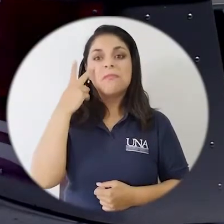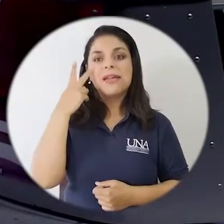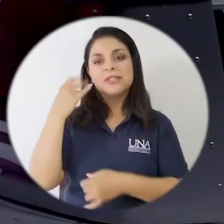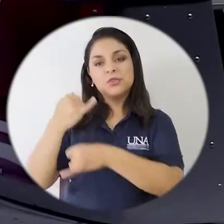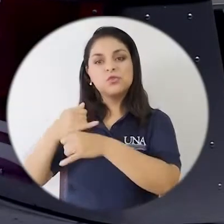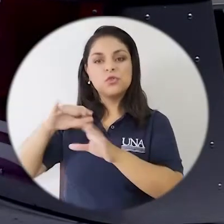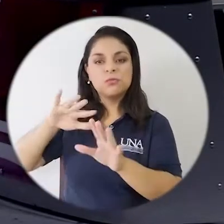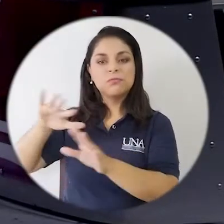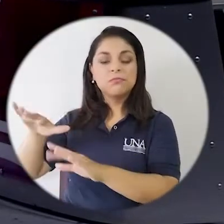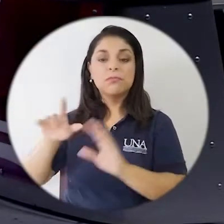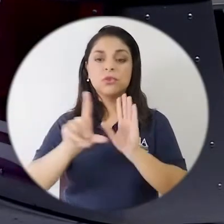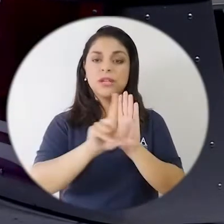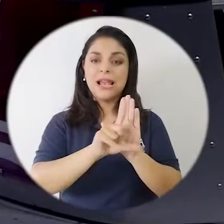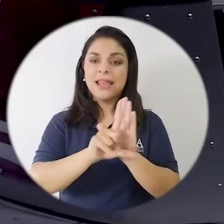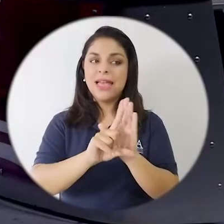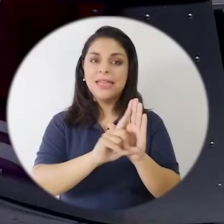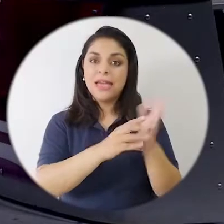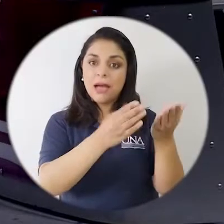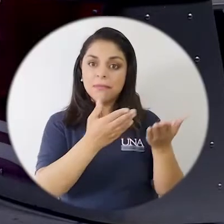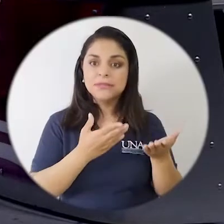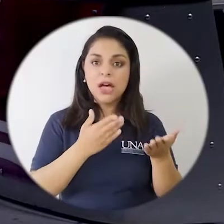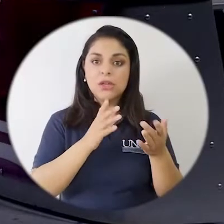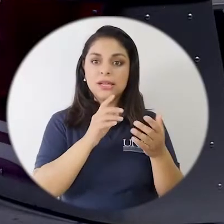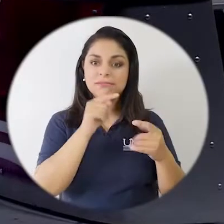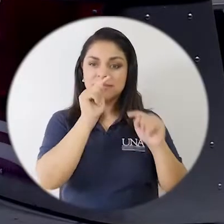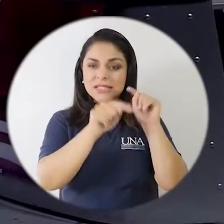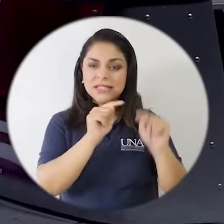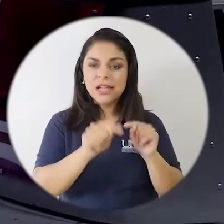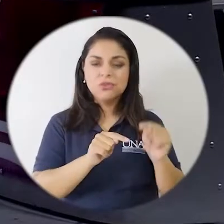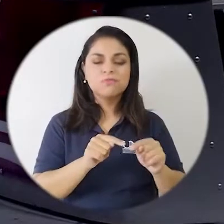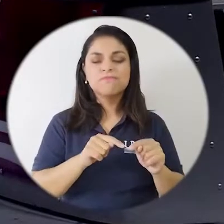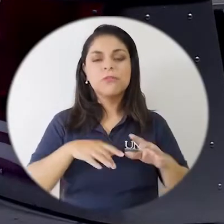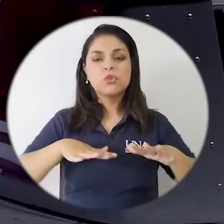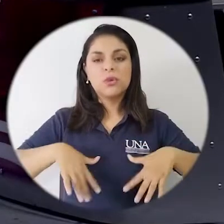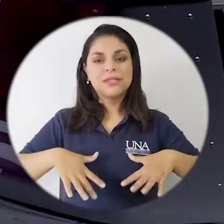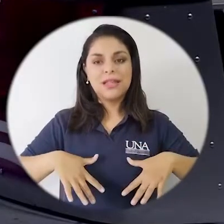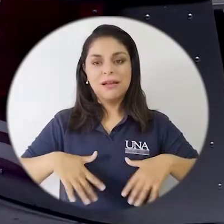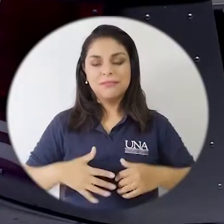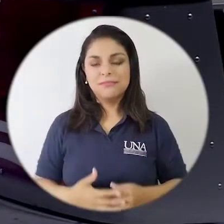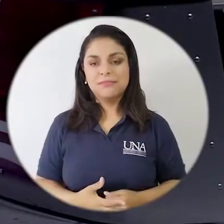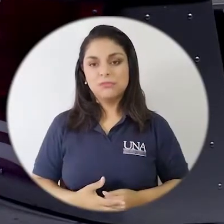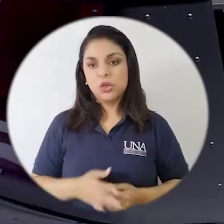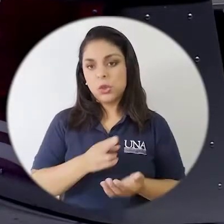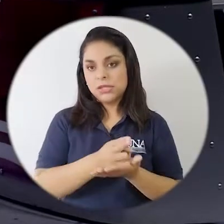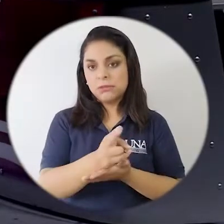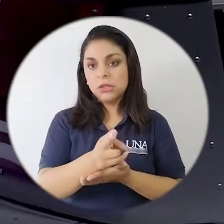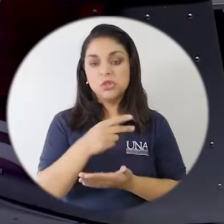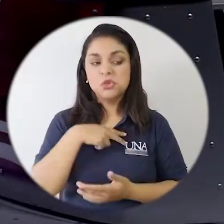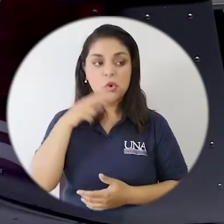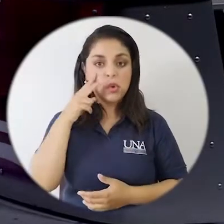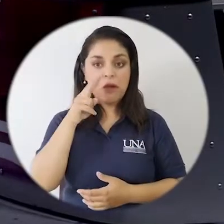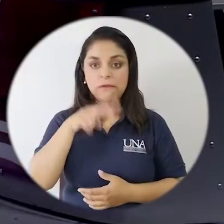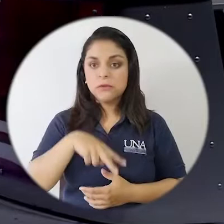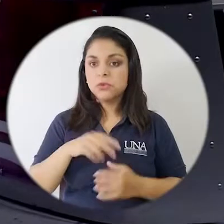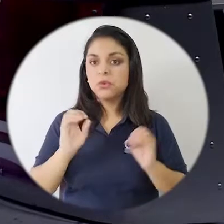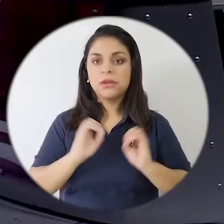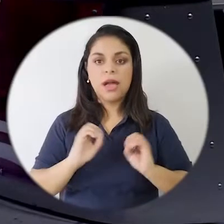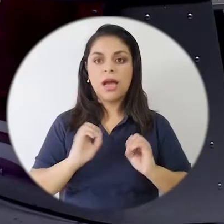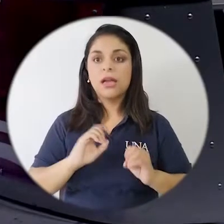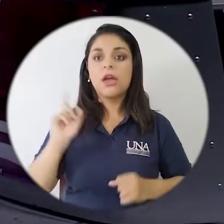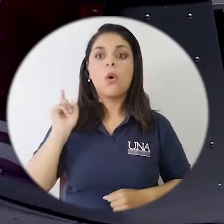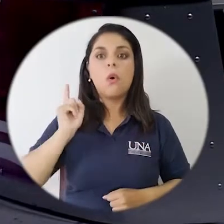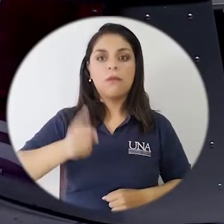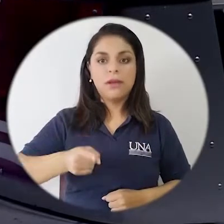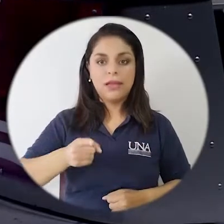ley, en lo que nos han pasado para ver criterios, eso no está realmente. O sea, tengo que decirlo honestamente. No he visto nada que vaya